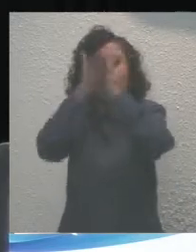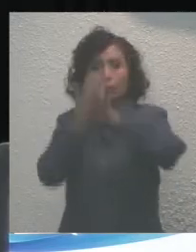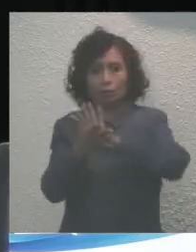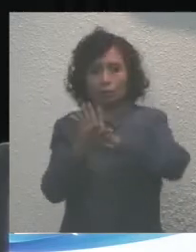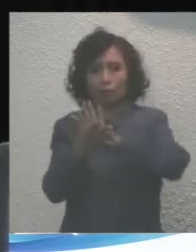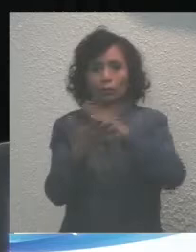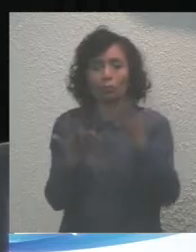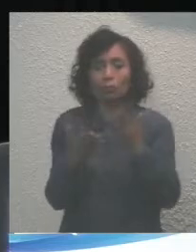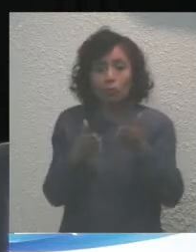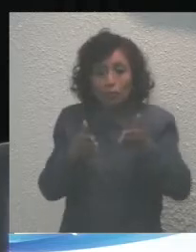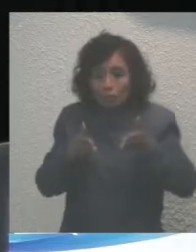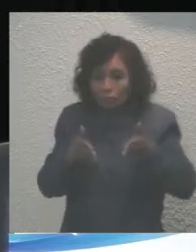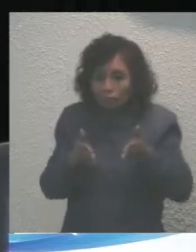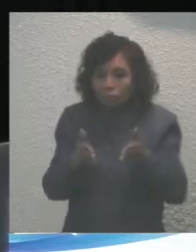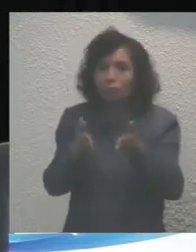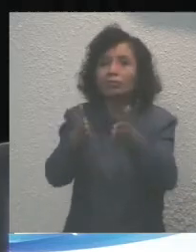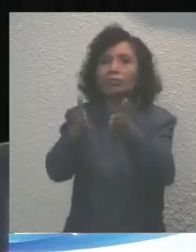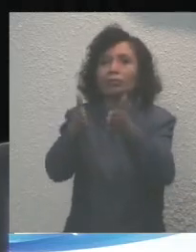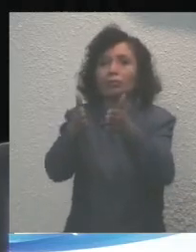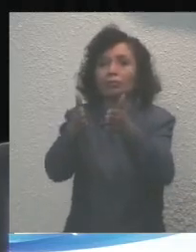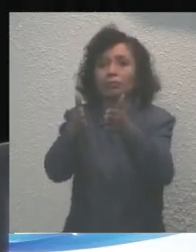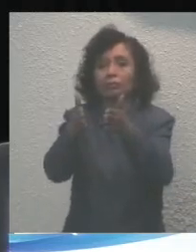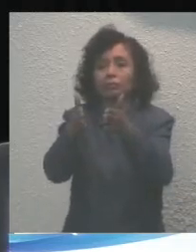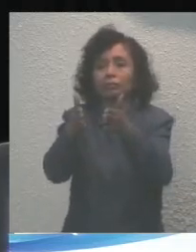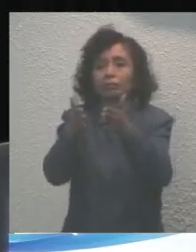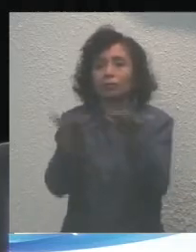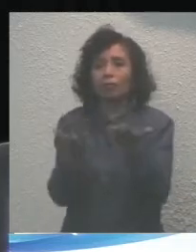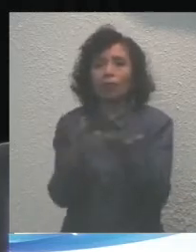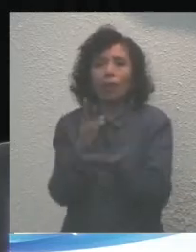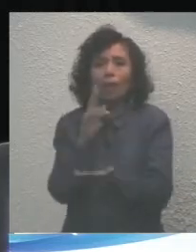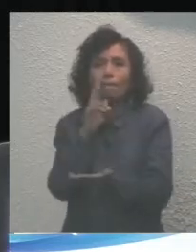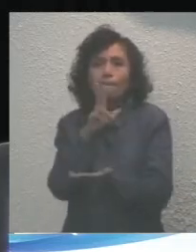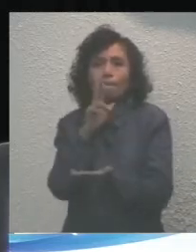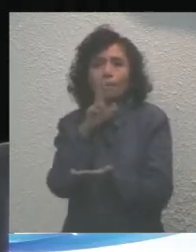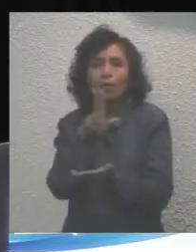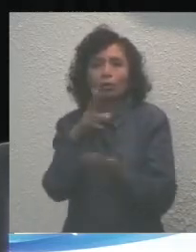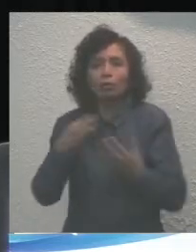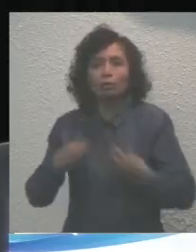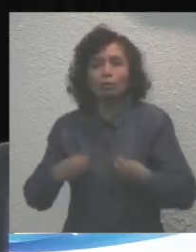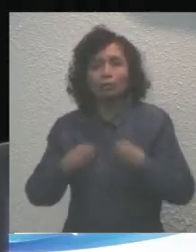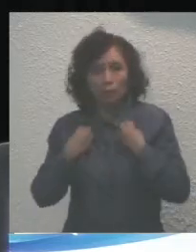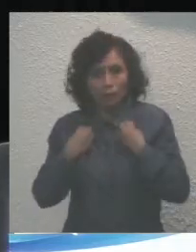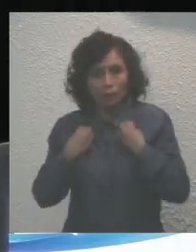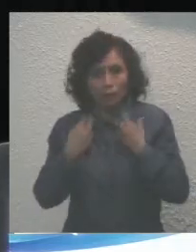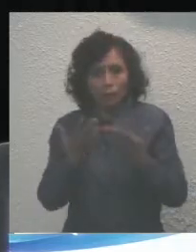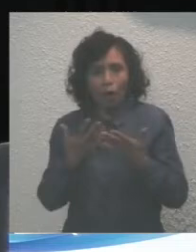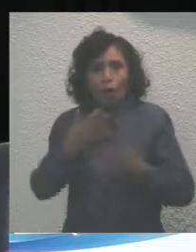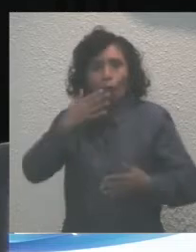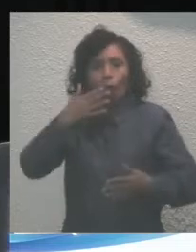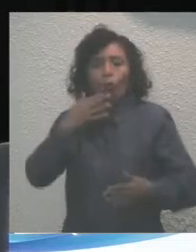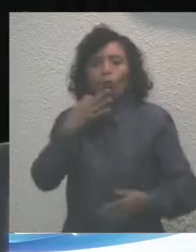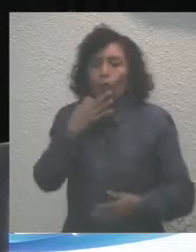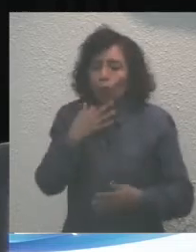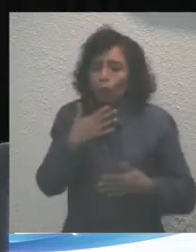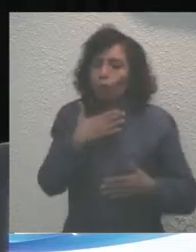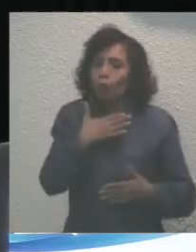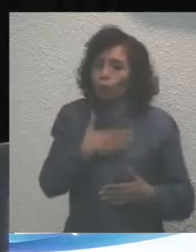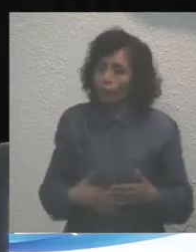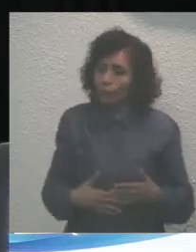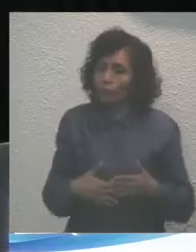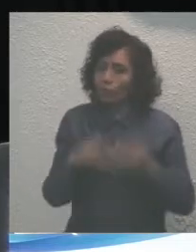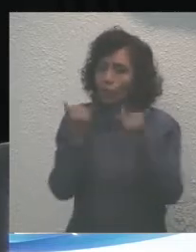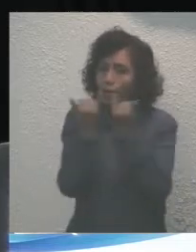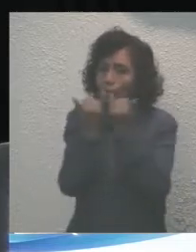que nos conduzca a la instauración de mejores condiciones de vida, de justicia, de